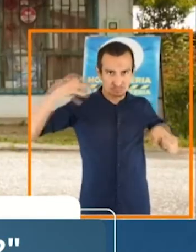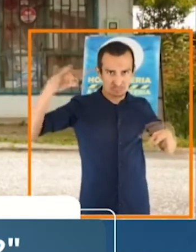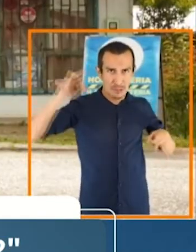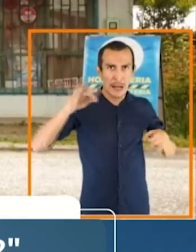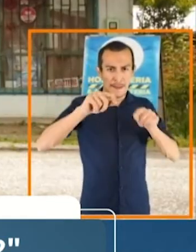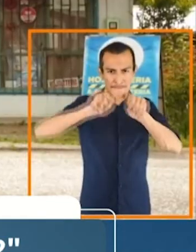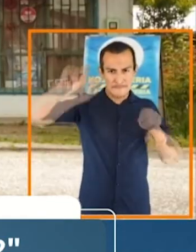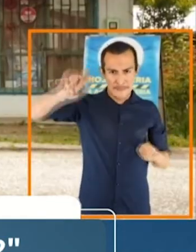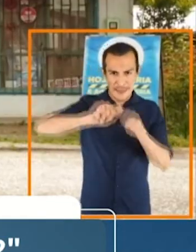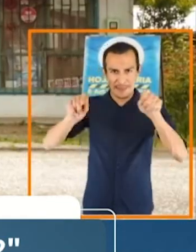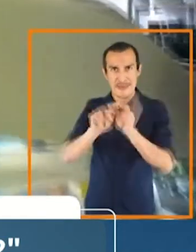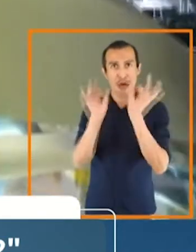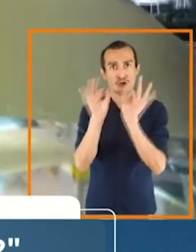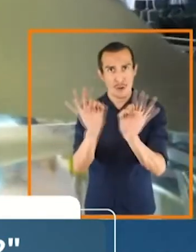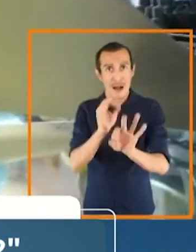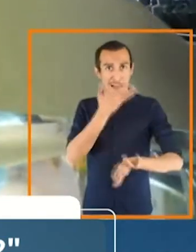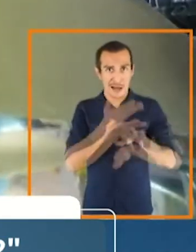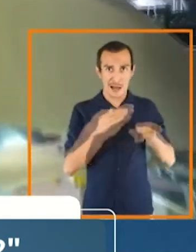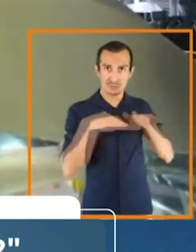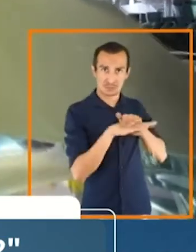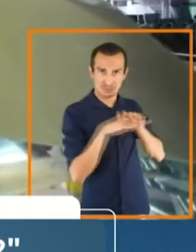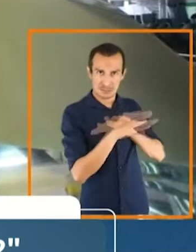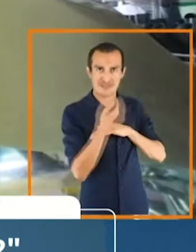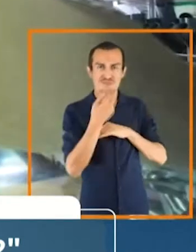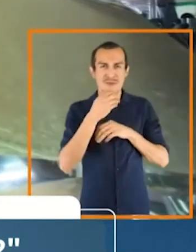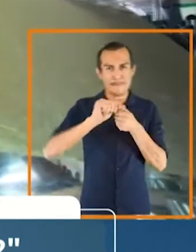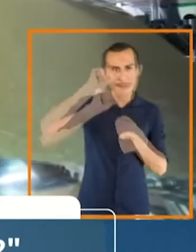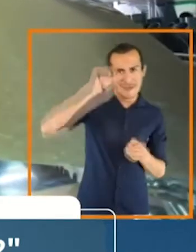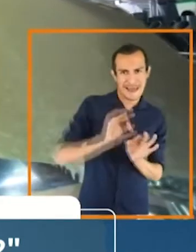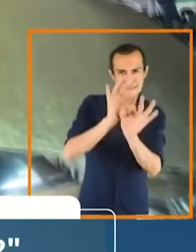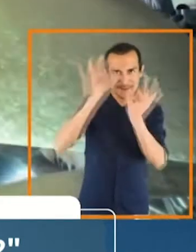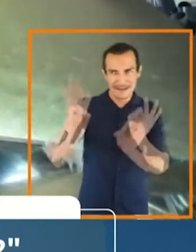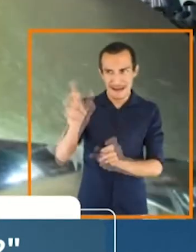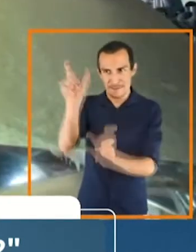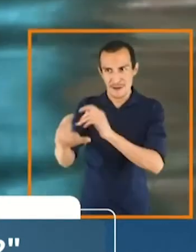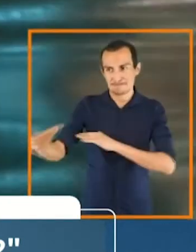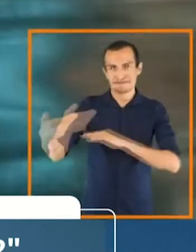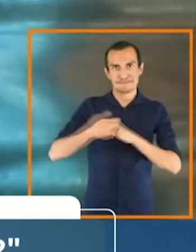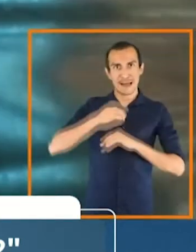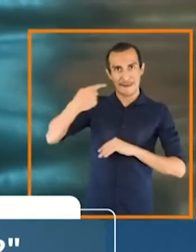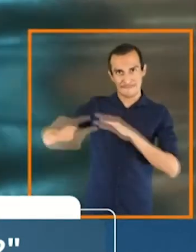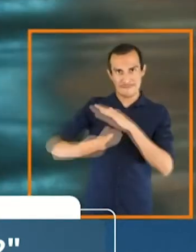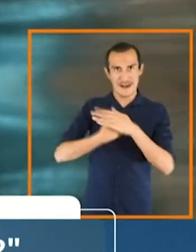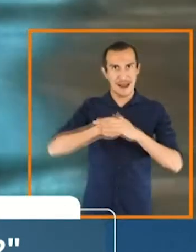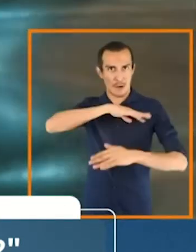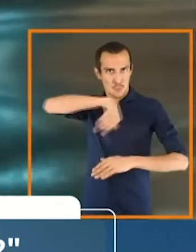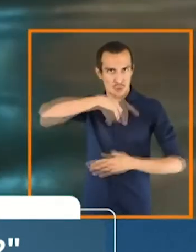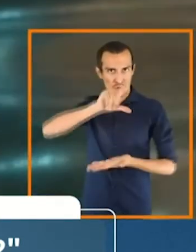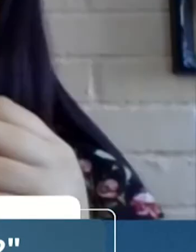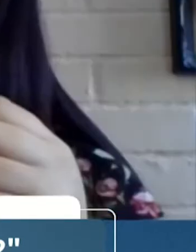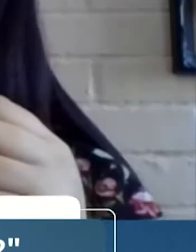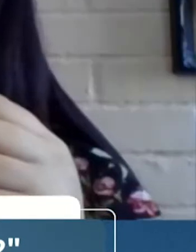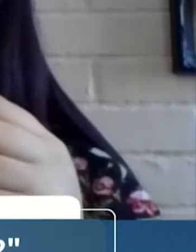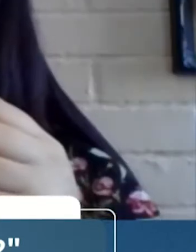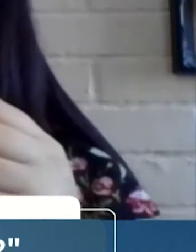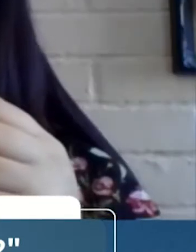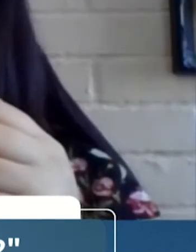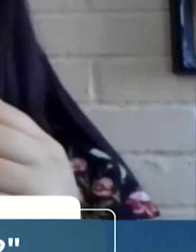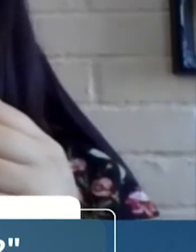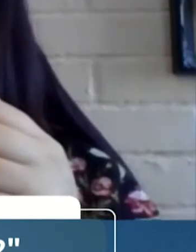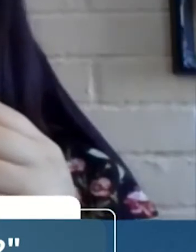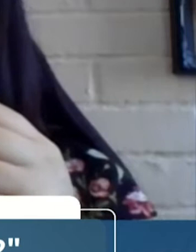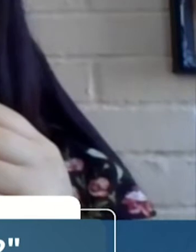pero estoy viendo ahí las bases, me parece que no. Ya, oye, ¿y cuál ha sido la recepción que ha tenido hasta ahora